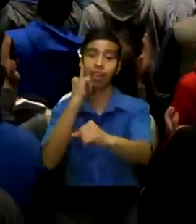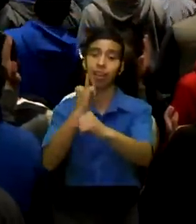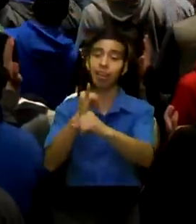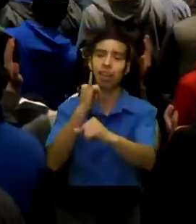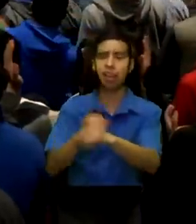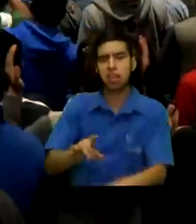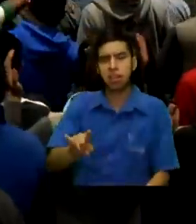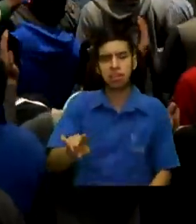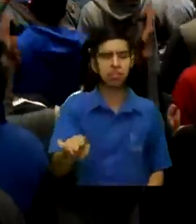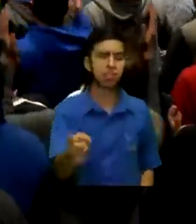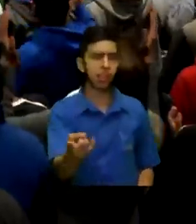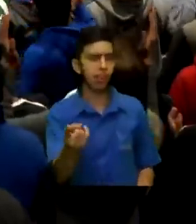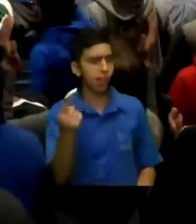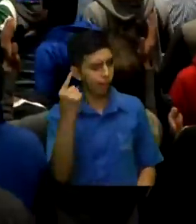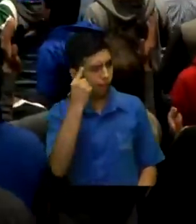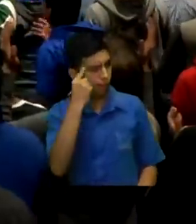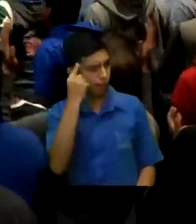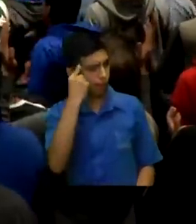Señor,